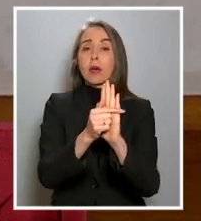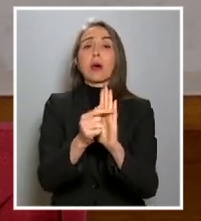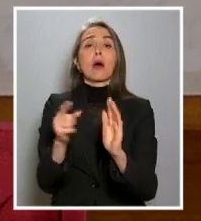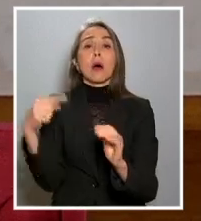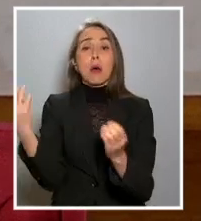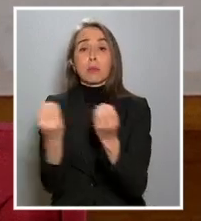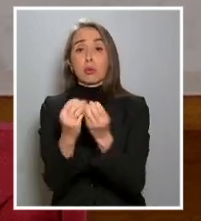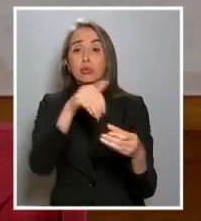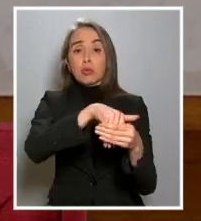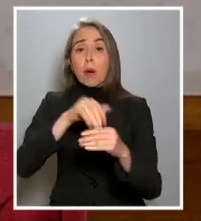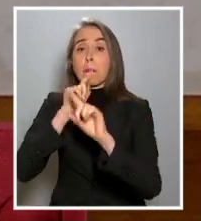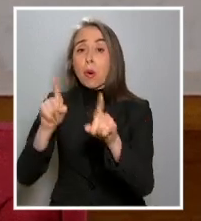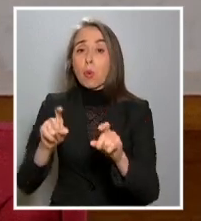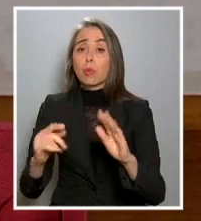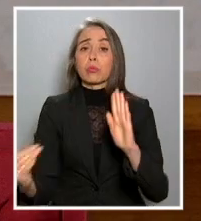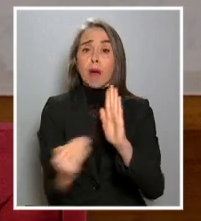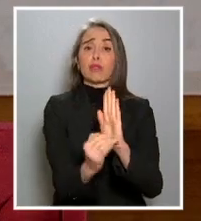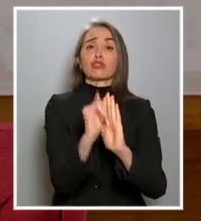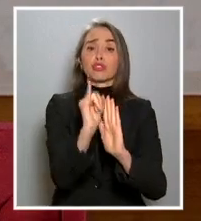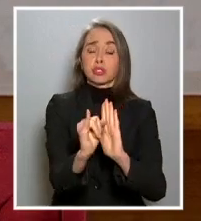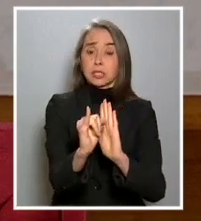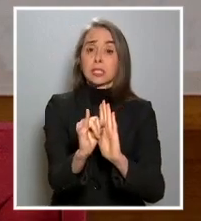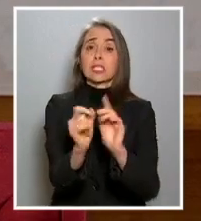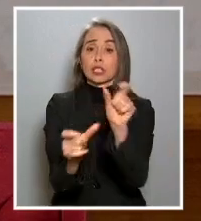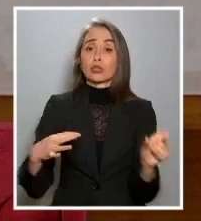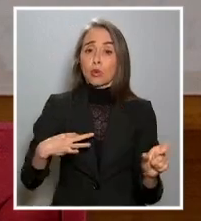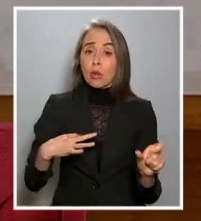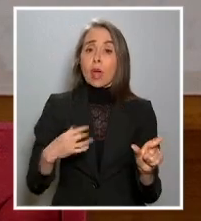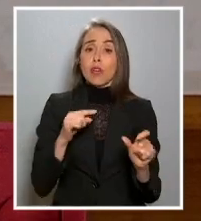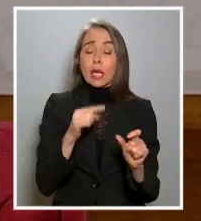respaldado por la ciudadanía, lo que permitió encauzar